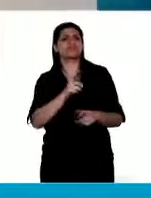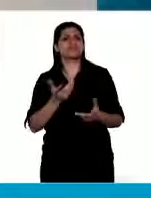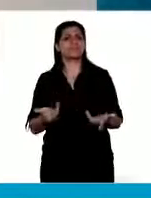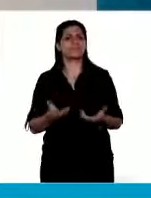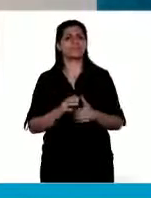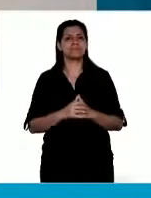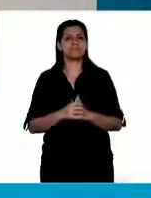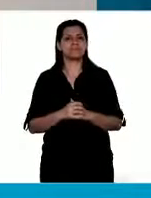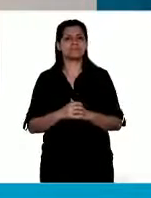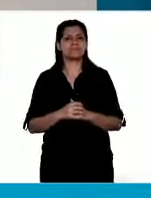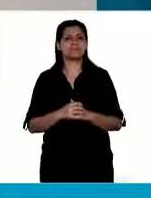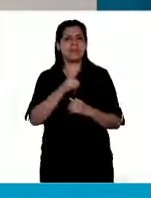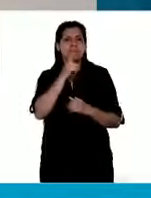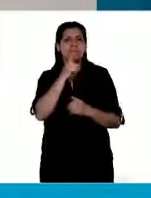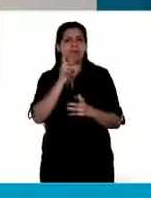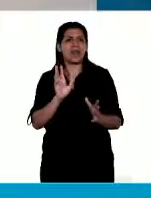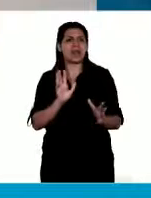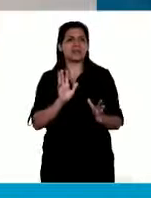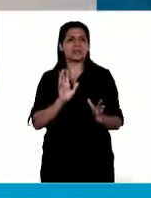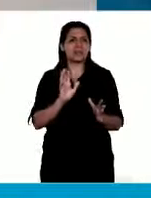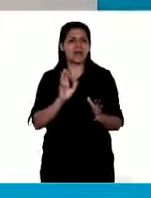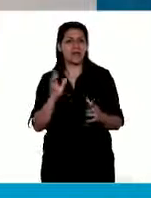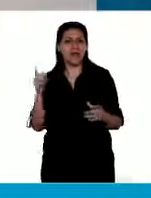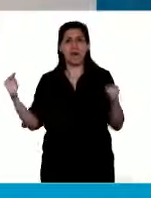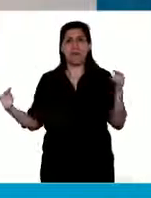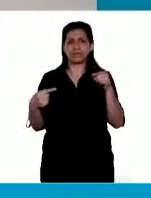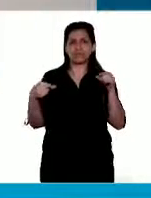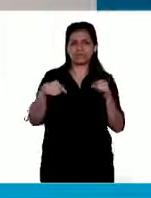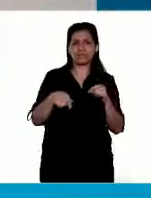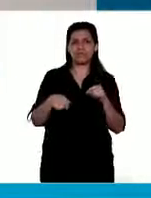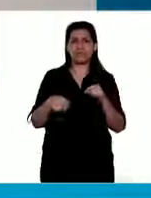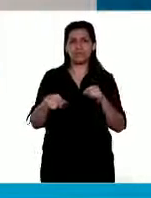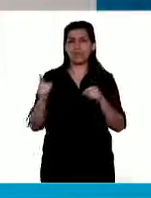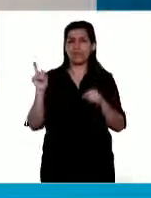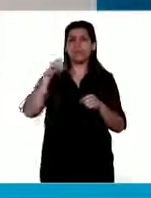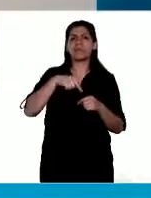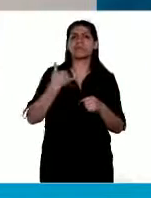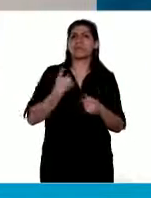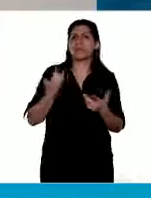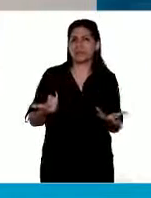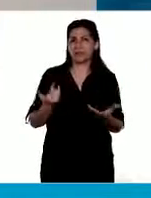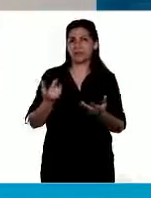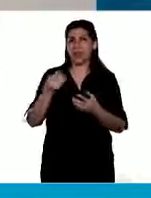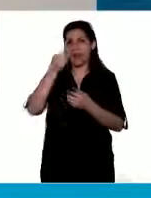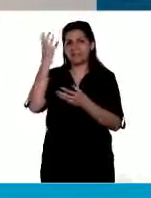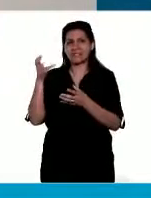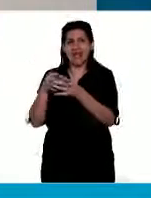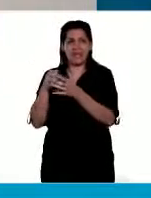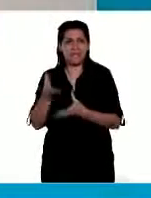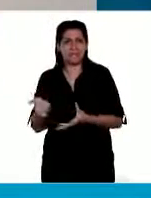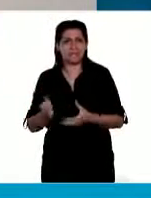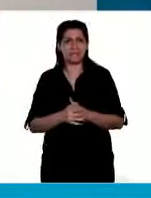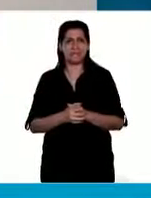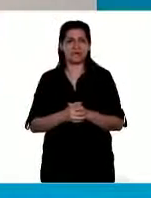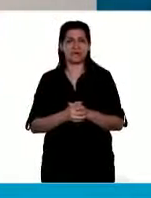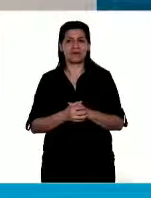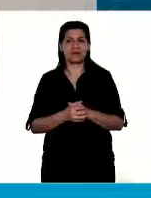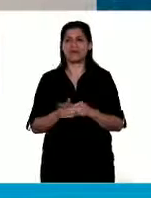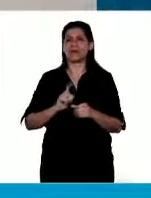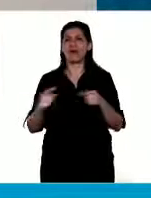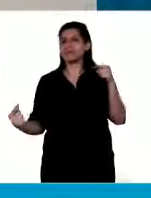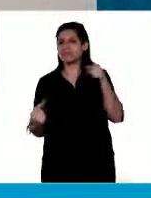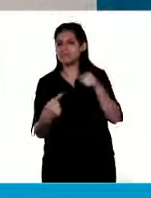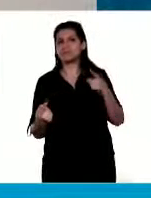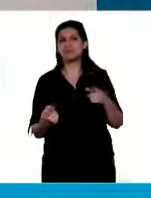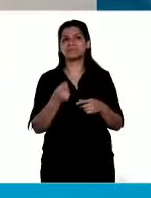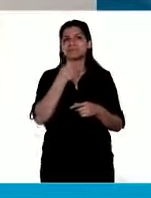materia de seguridad los más ruidosos opositores vienen del mismo oficialismo. No somos una oposición que van a encontrar